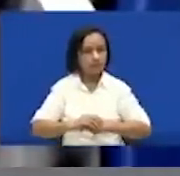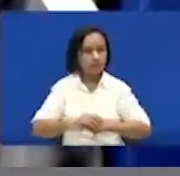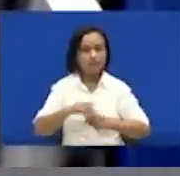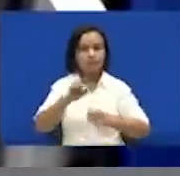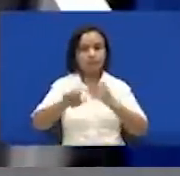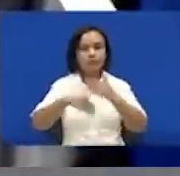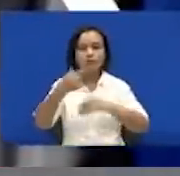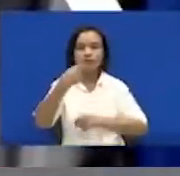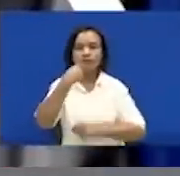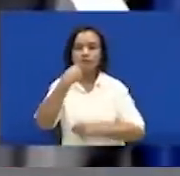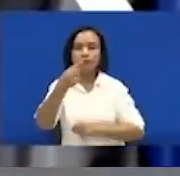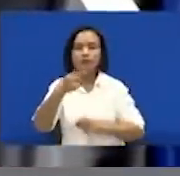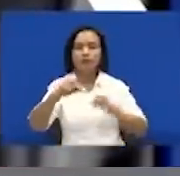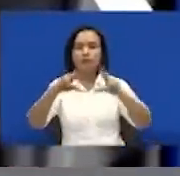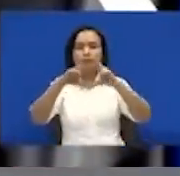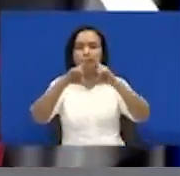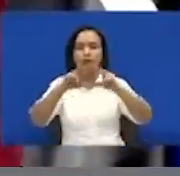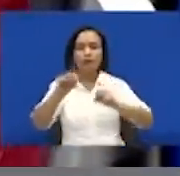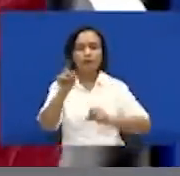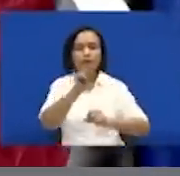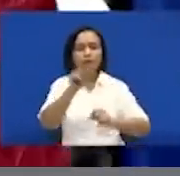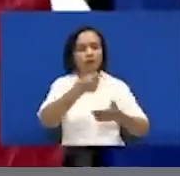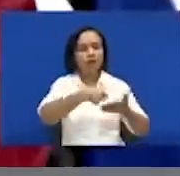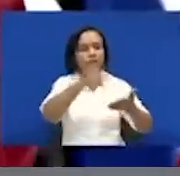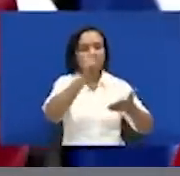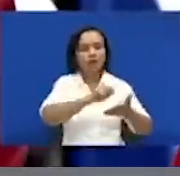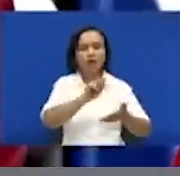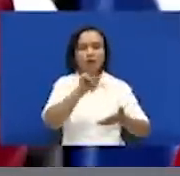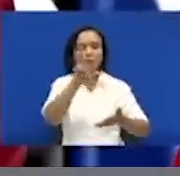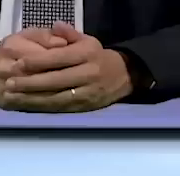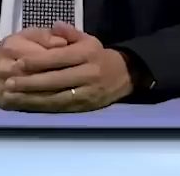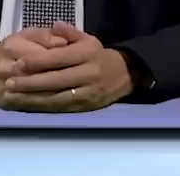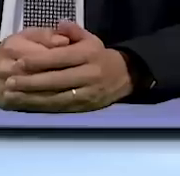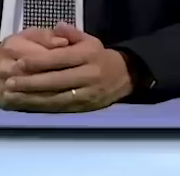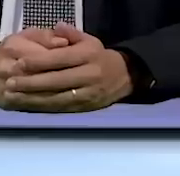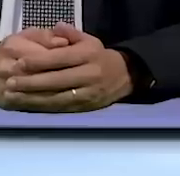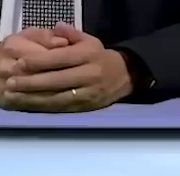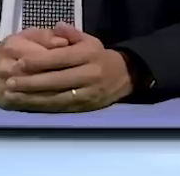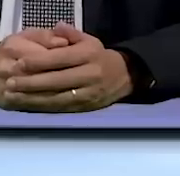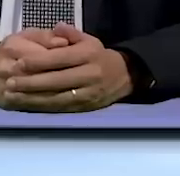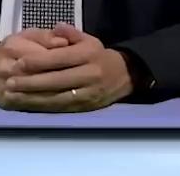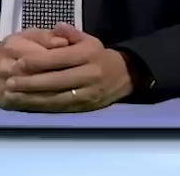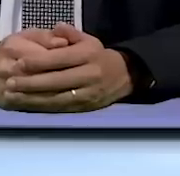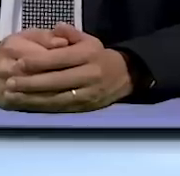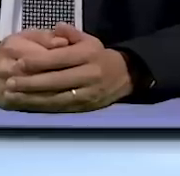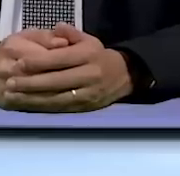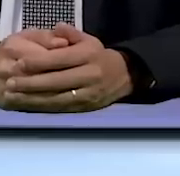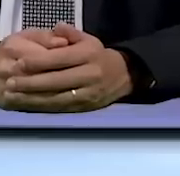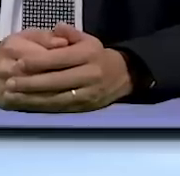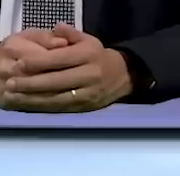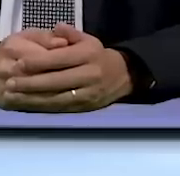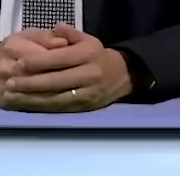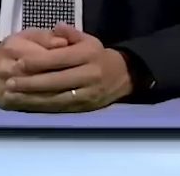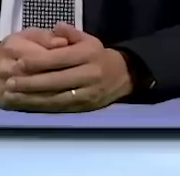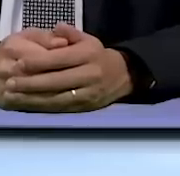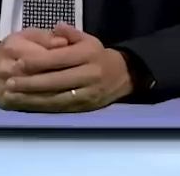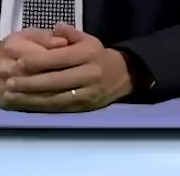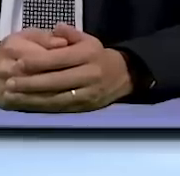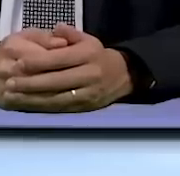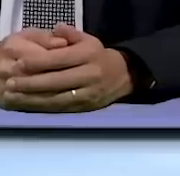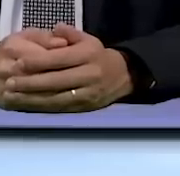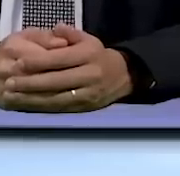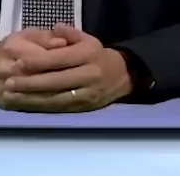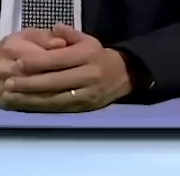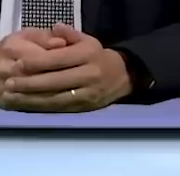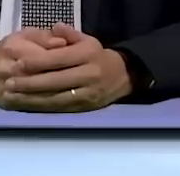mismos después salieron diciendo que Nicaragua no había firmado, no había aceptado. No le escribieron para invitarlo, pero van a escribirle para